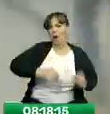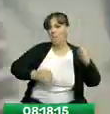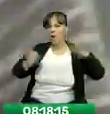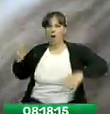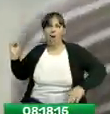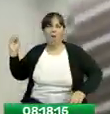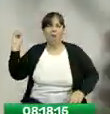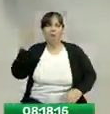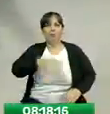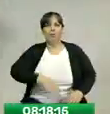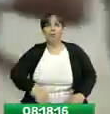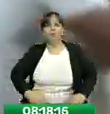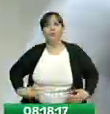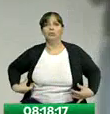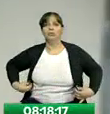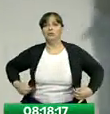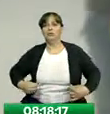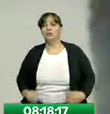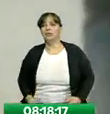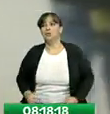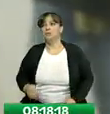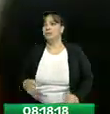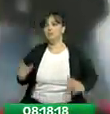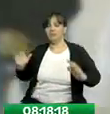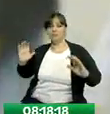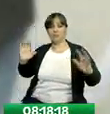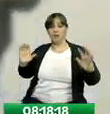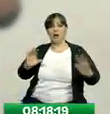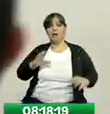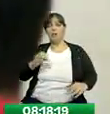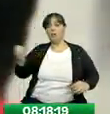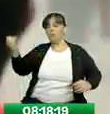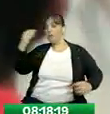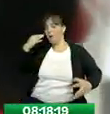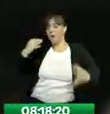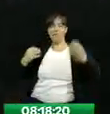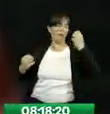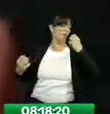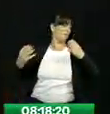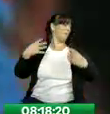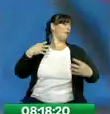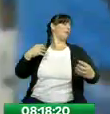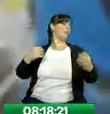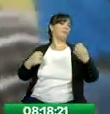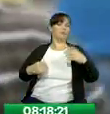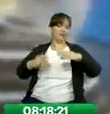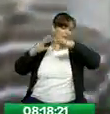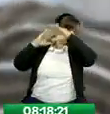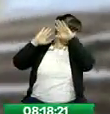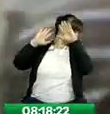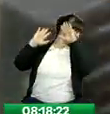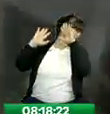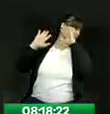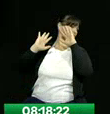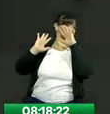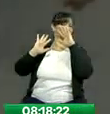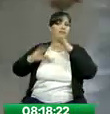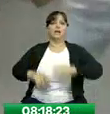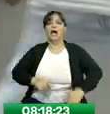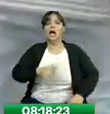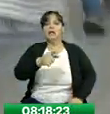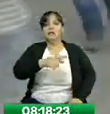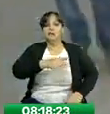las imágenes muestran a los miembros son policiales exponiendo sus cuerpos para mantener la integridad del comisario